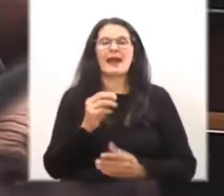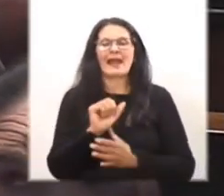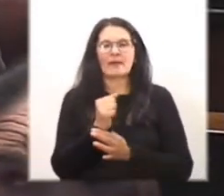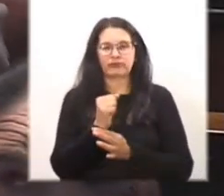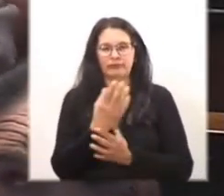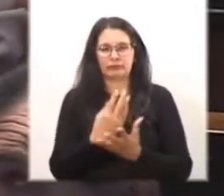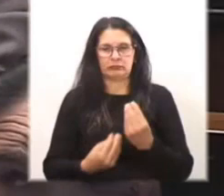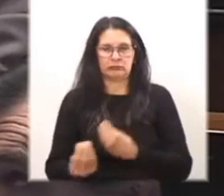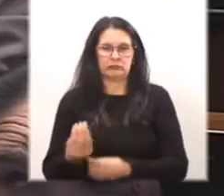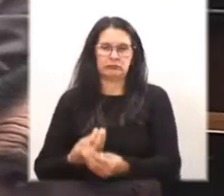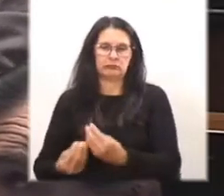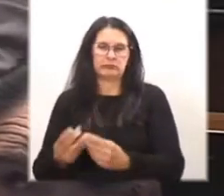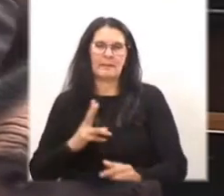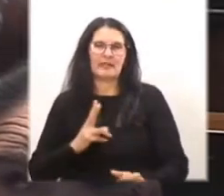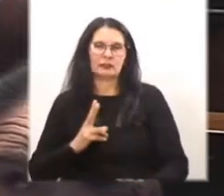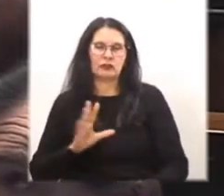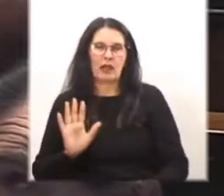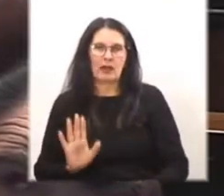personales.